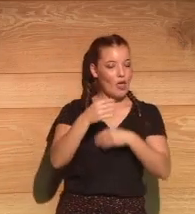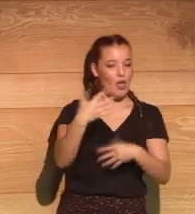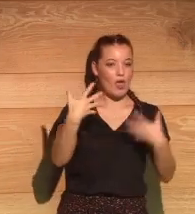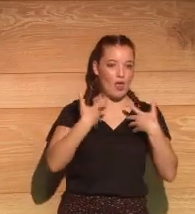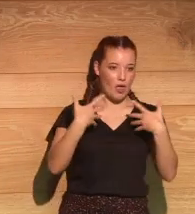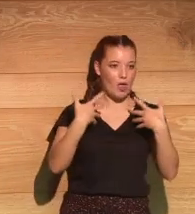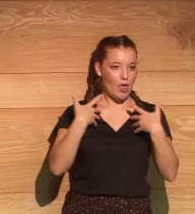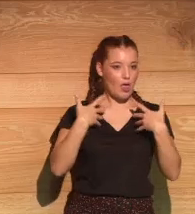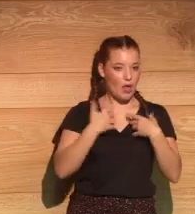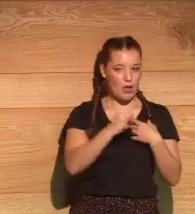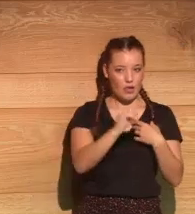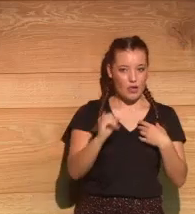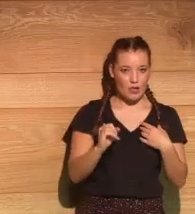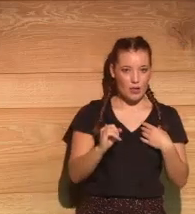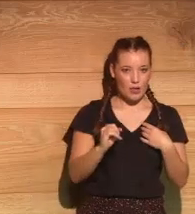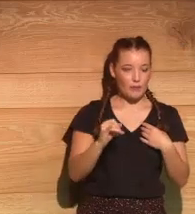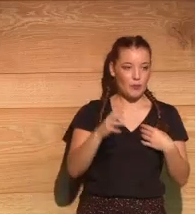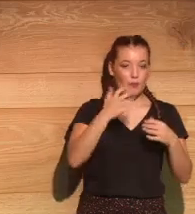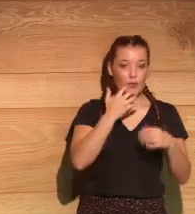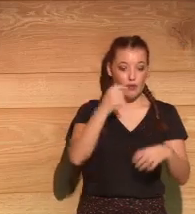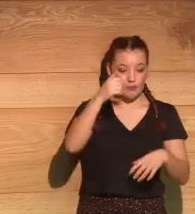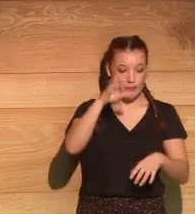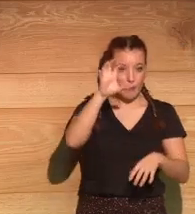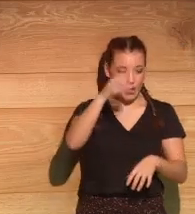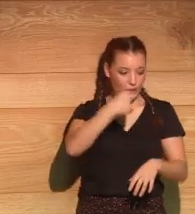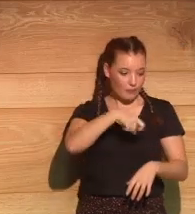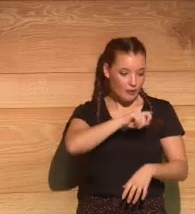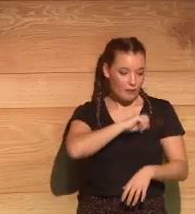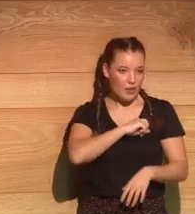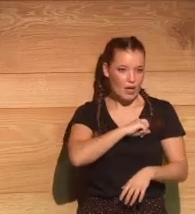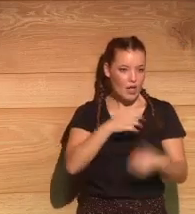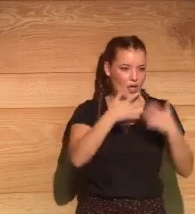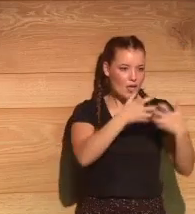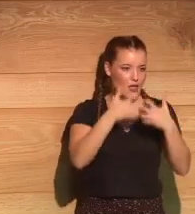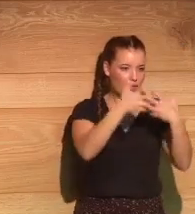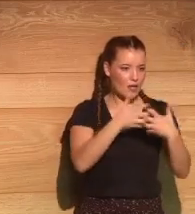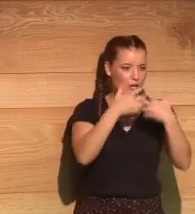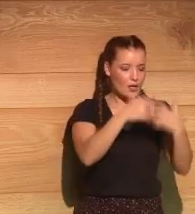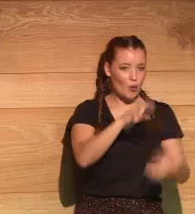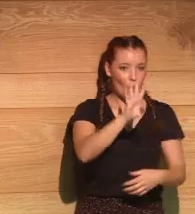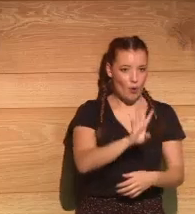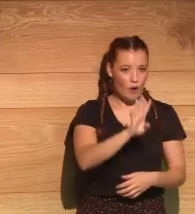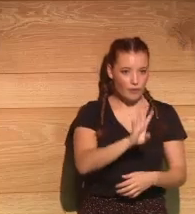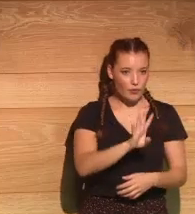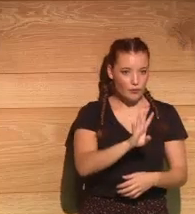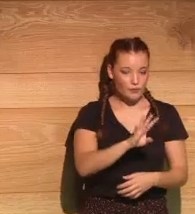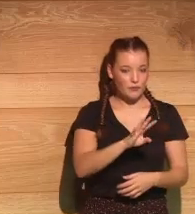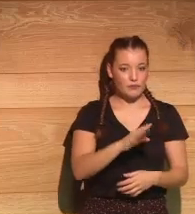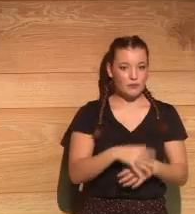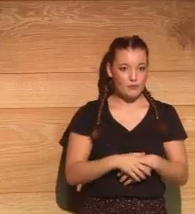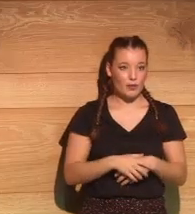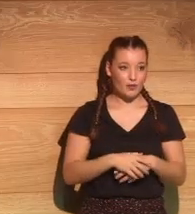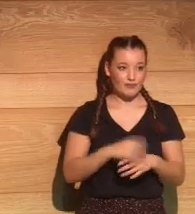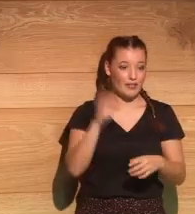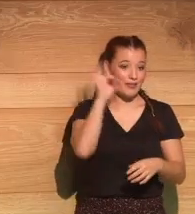el sentido de que un país como España, que ha vivido 4 guerras civiles, incluyendo las 3 carlistas, en apenas